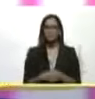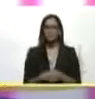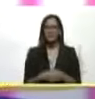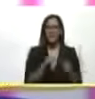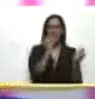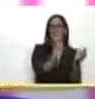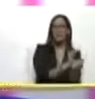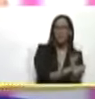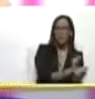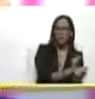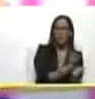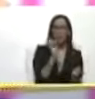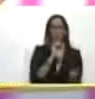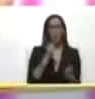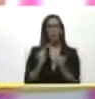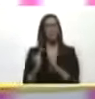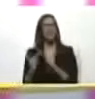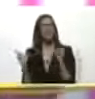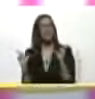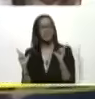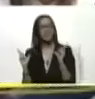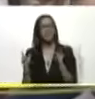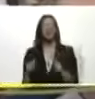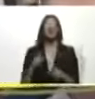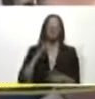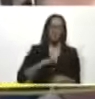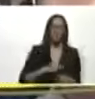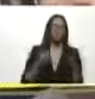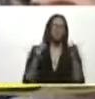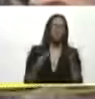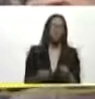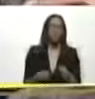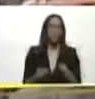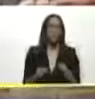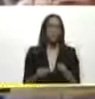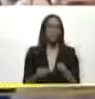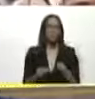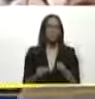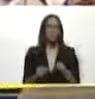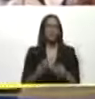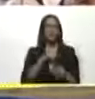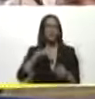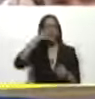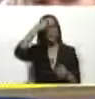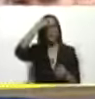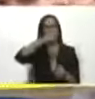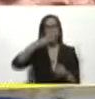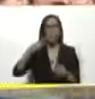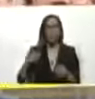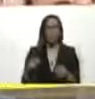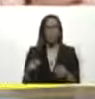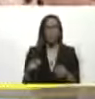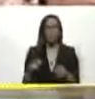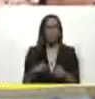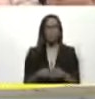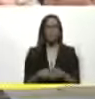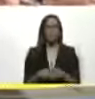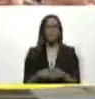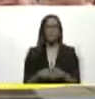esclavos o libres y estoy seguro que nuestro pueblo